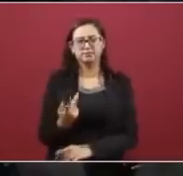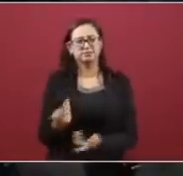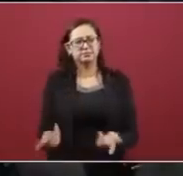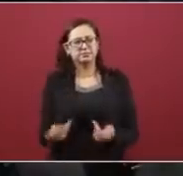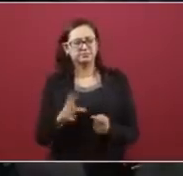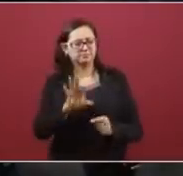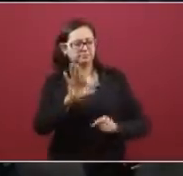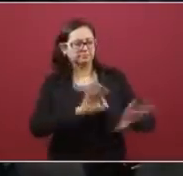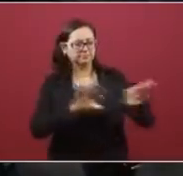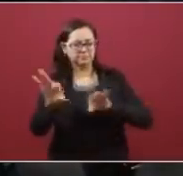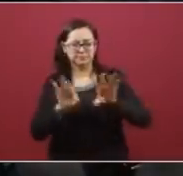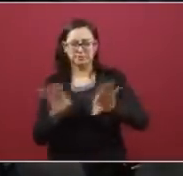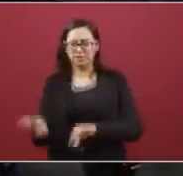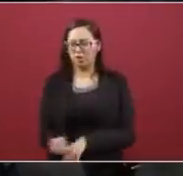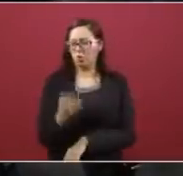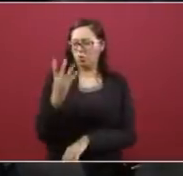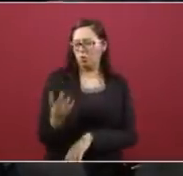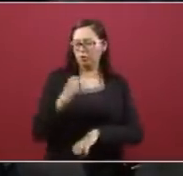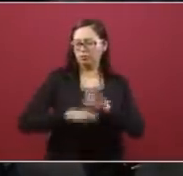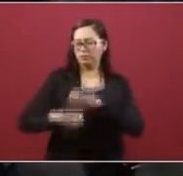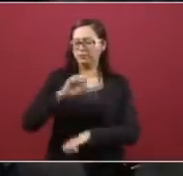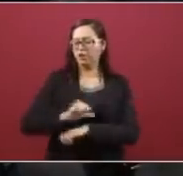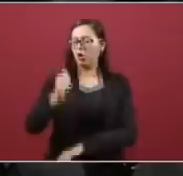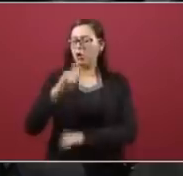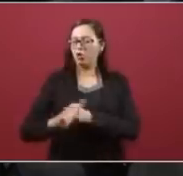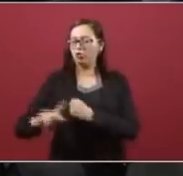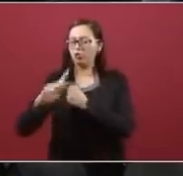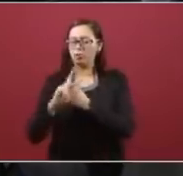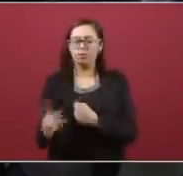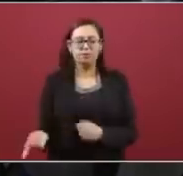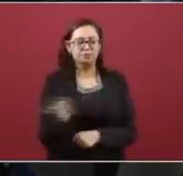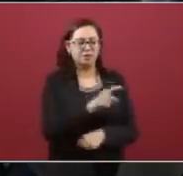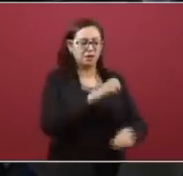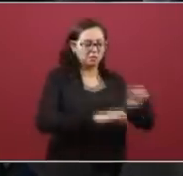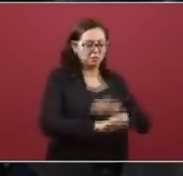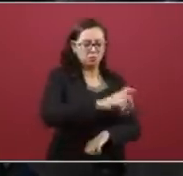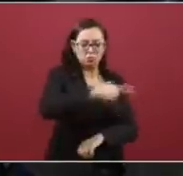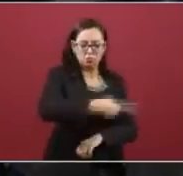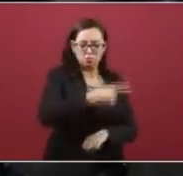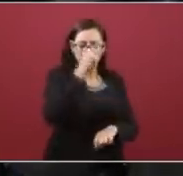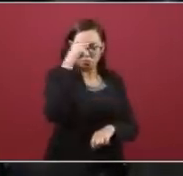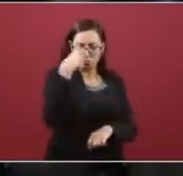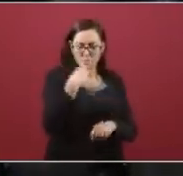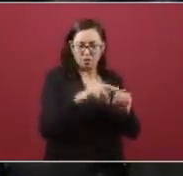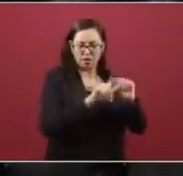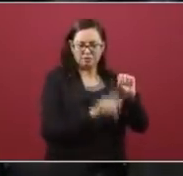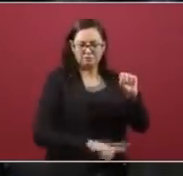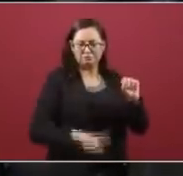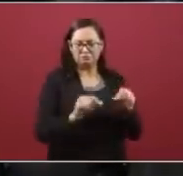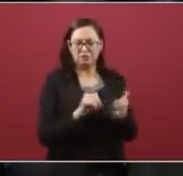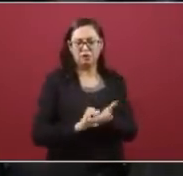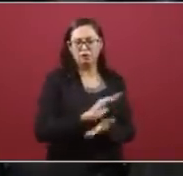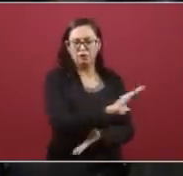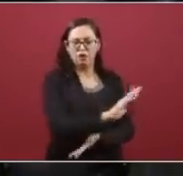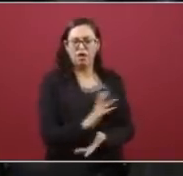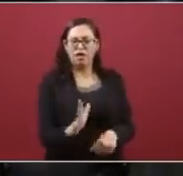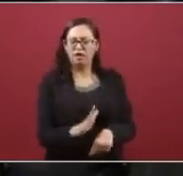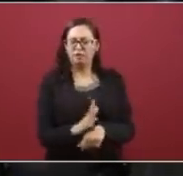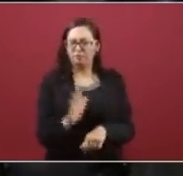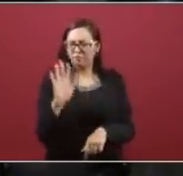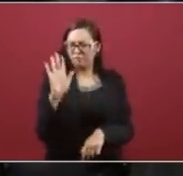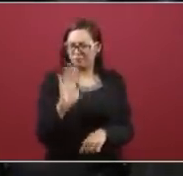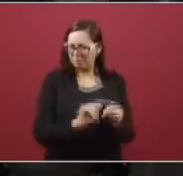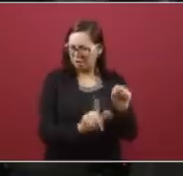esa selección se dejó a las empresas mexicanas afuera como ICA Fluor. Esto hace pensar que no hay confianza en las empresas